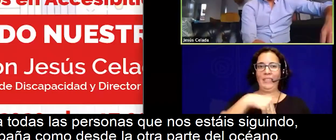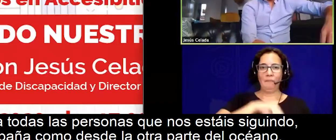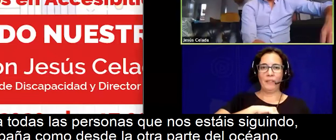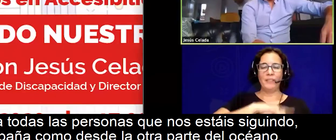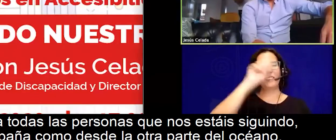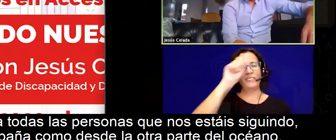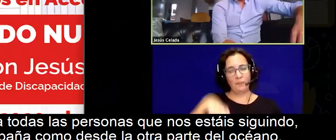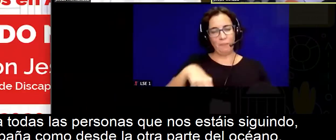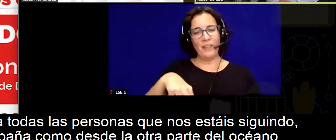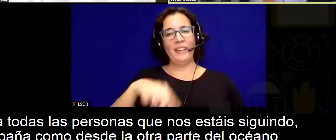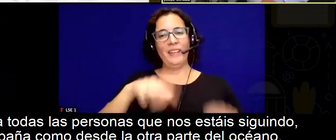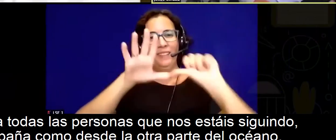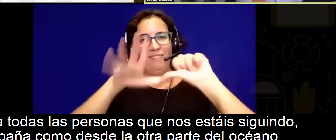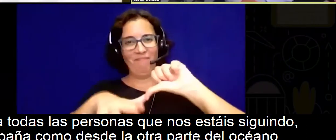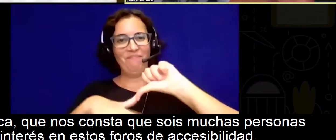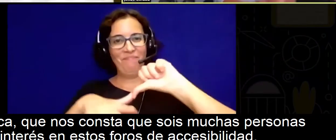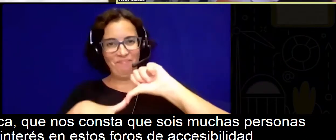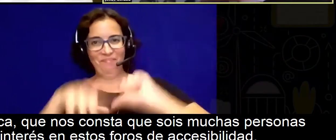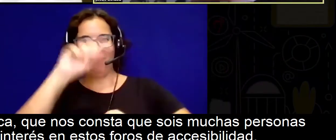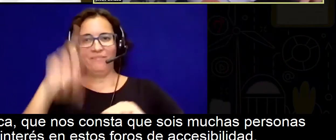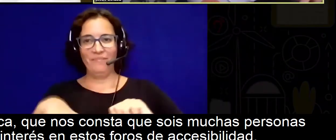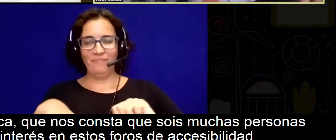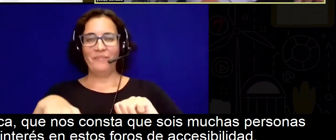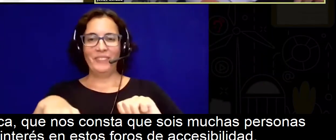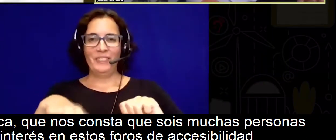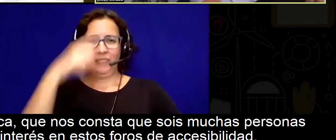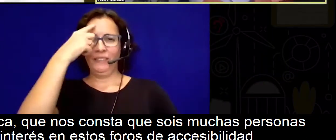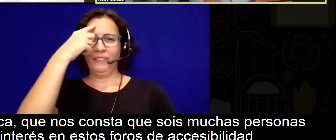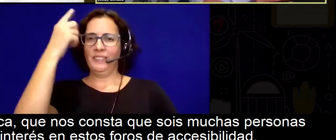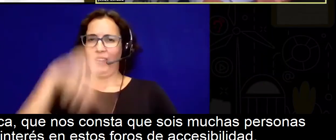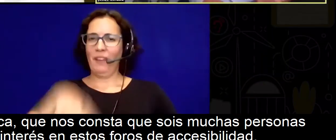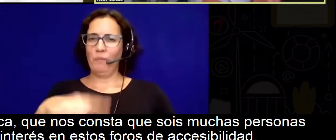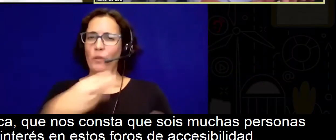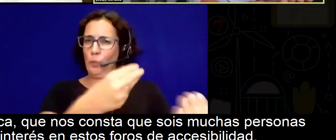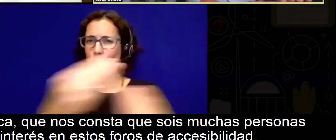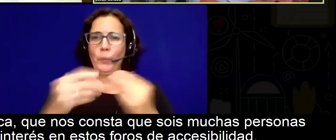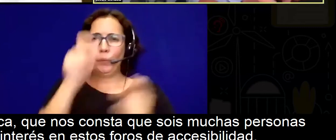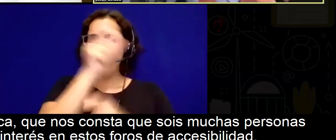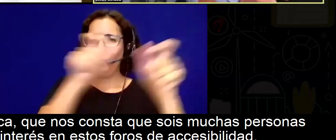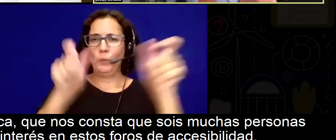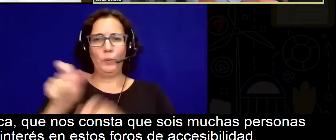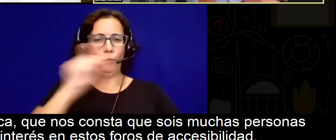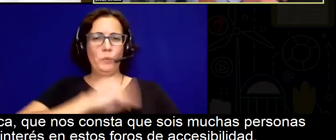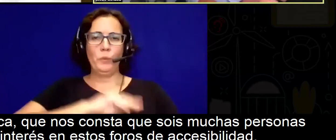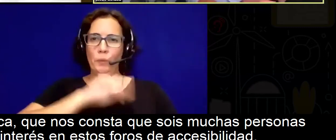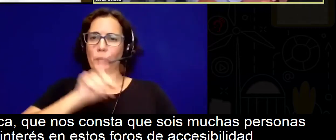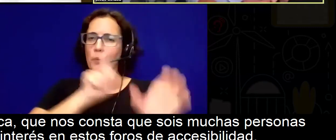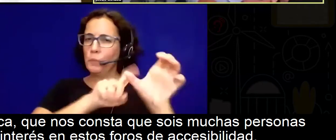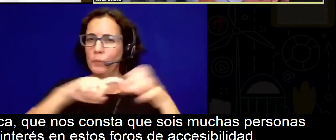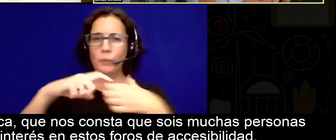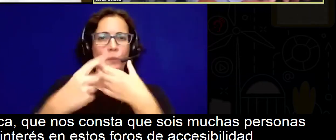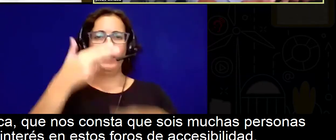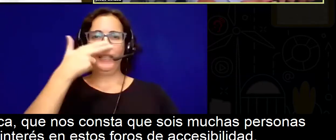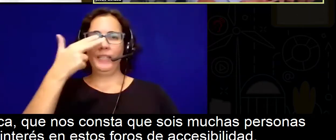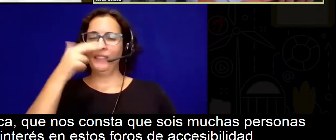la otra parte del océano, desde Latinoamérica, que nos consta que sois muchas personas las que os conectáis y que tenéis interés en estos foros